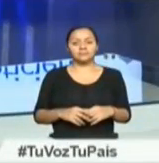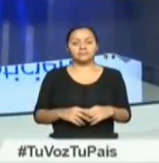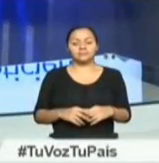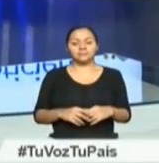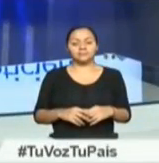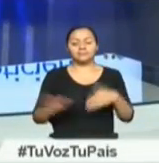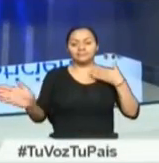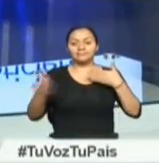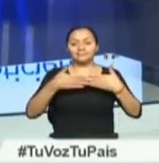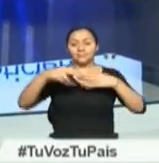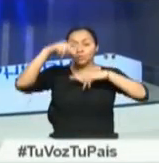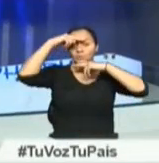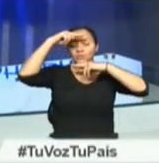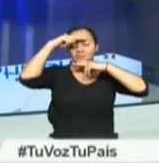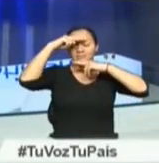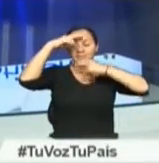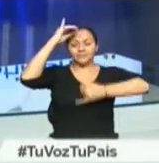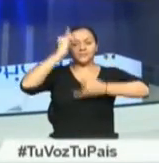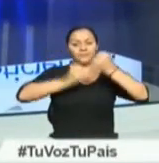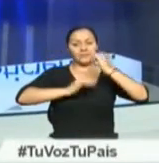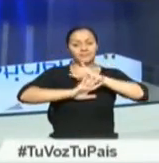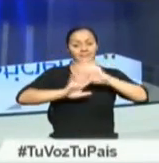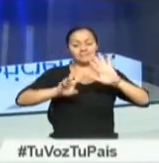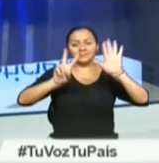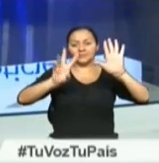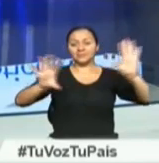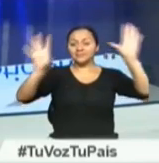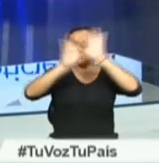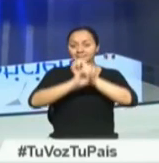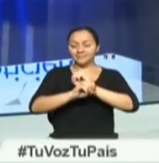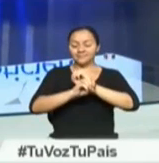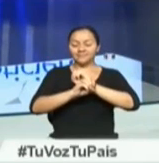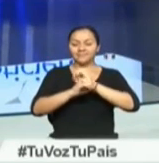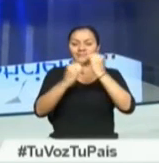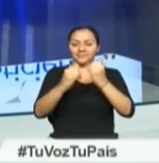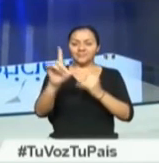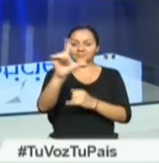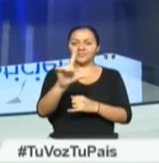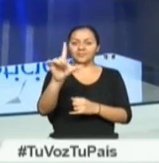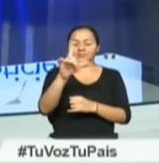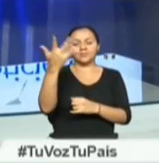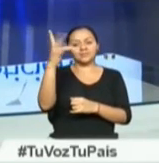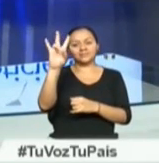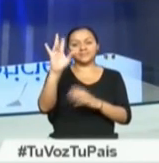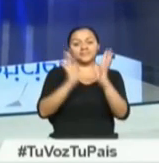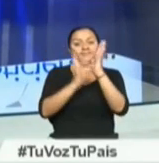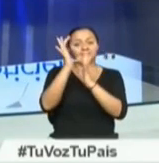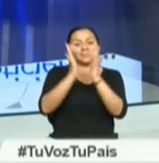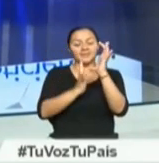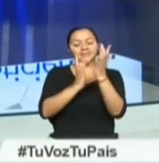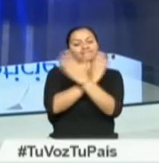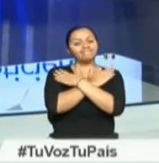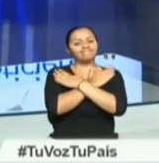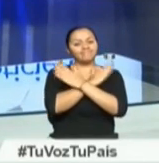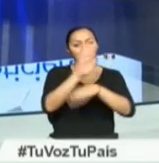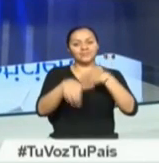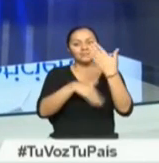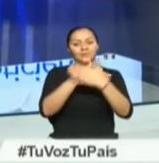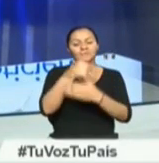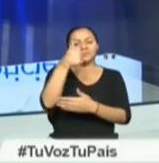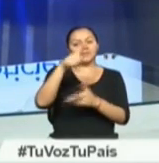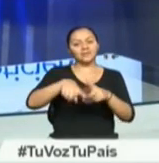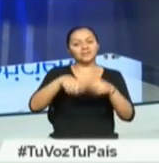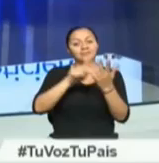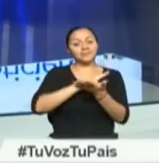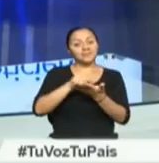Y con estas noticias finalizamos su Noticiero Ciudadano, emisión estelar de este lunes 17 de abril. Un fuerte abrazo, que tengan una